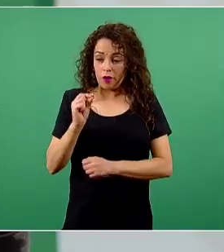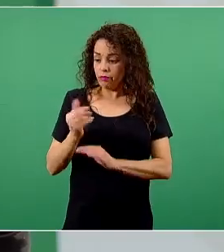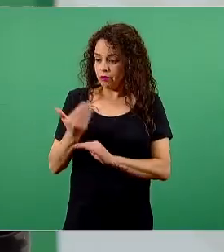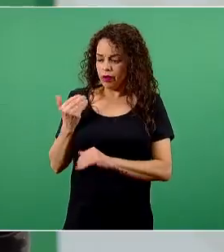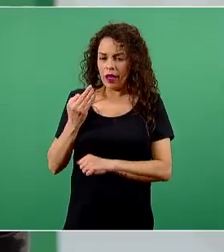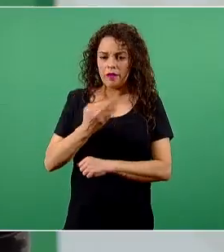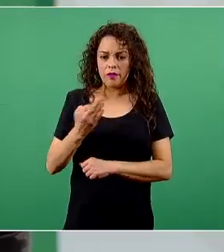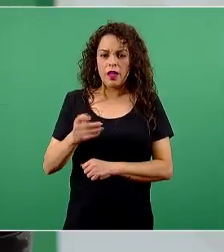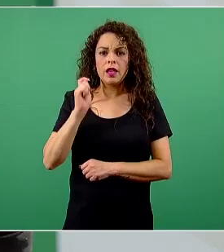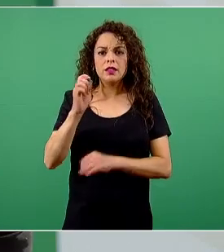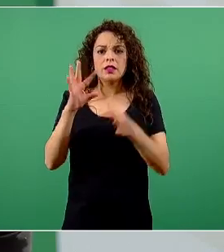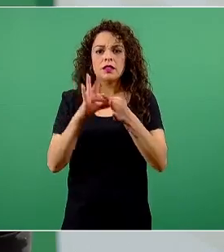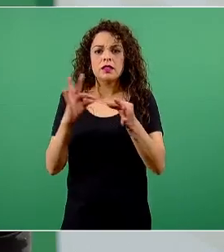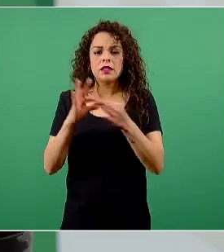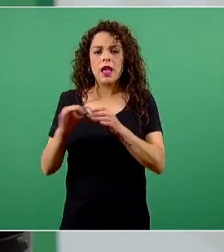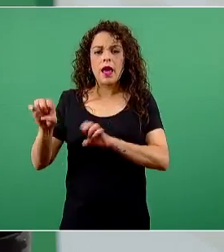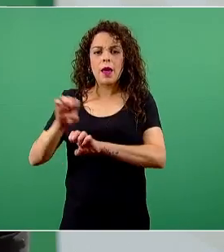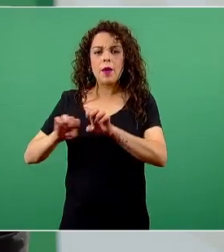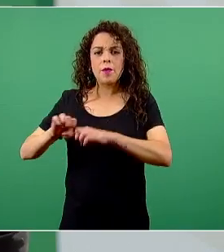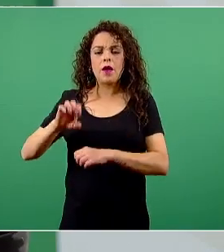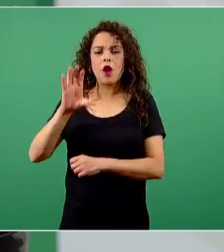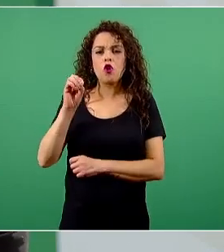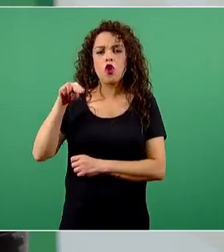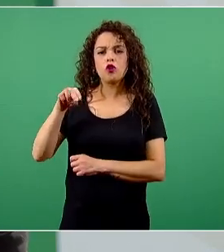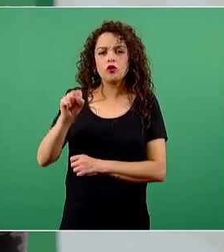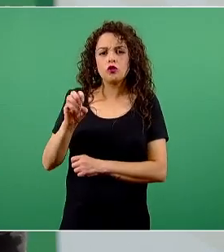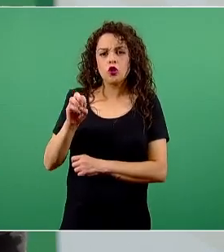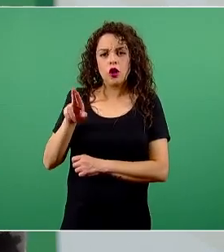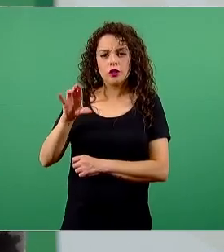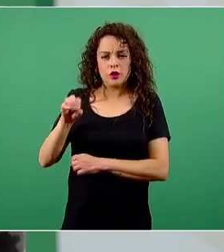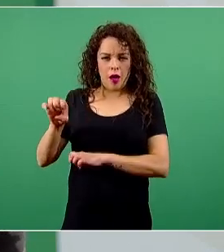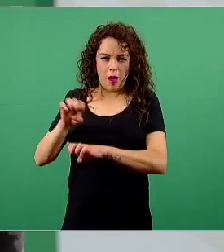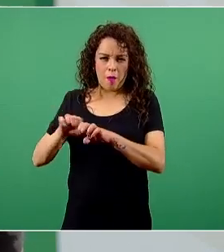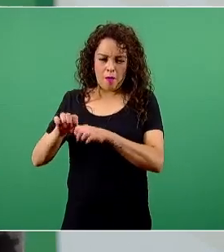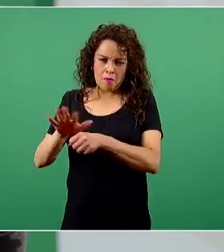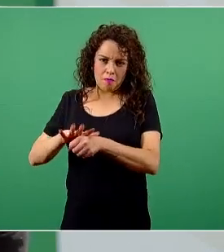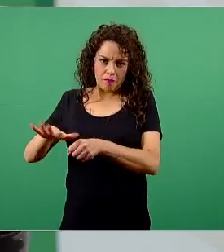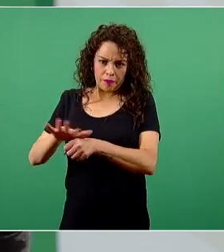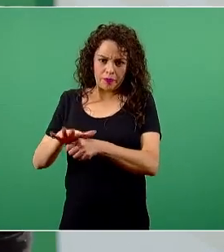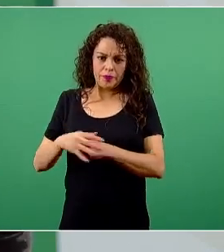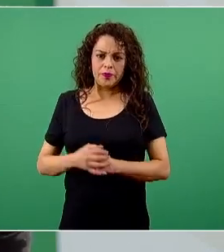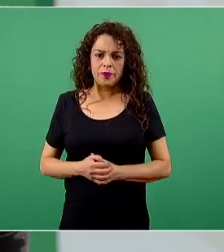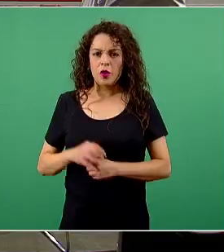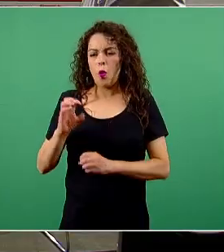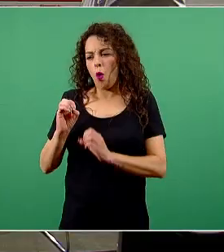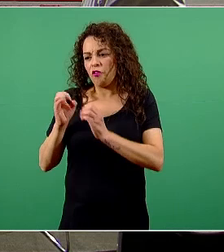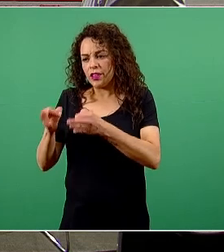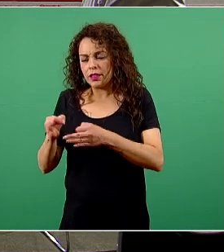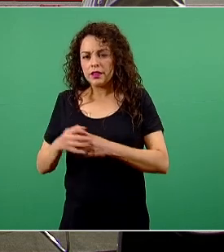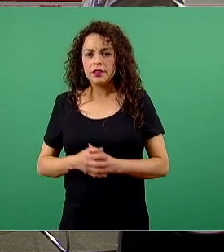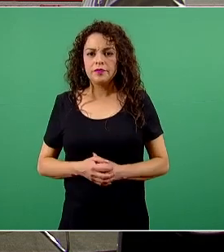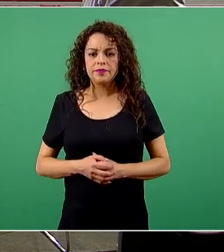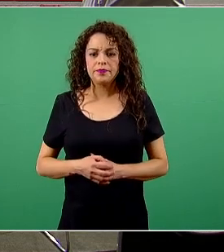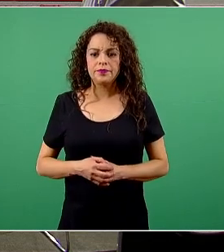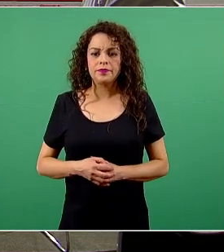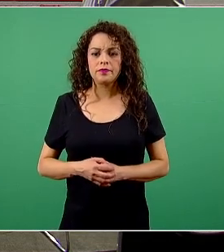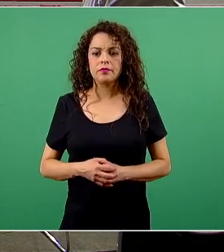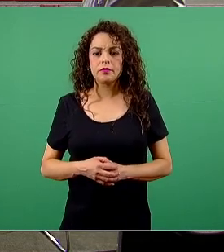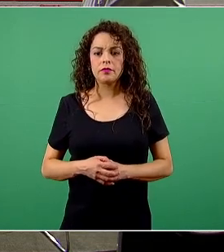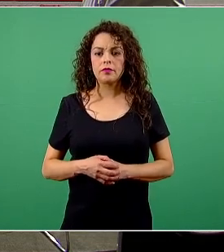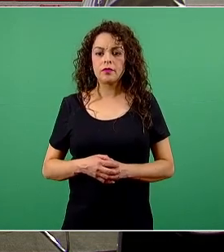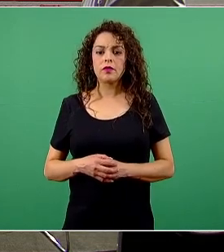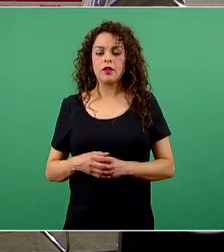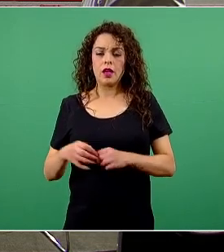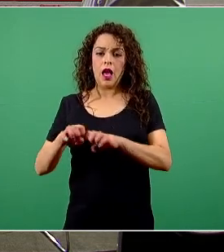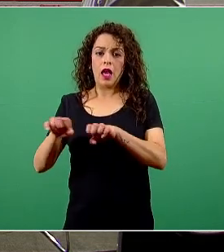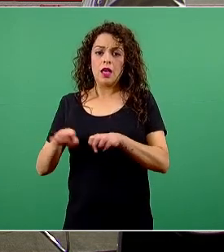de un consorcio que principalmente está integrado obviamente por actores importantes de la Secretaría de